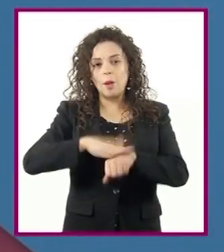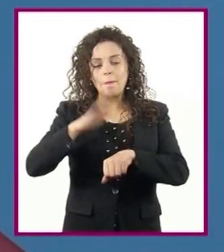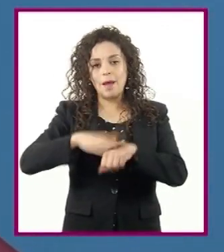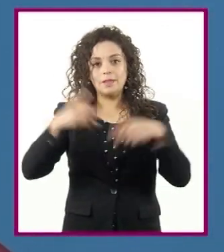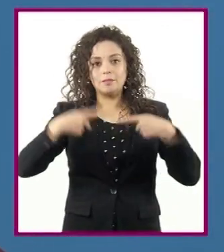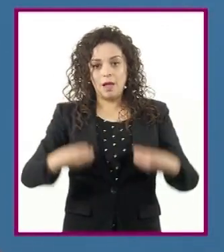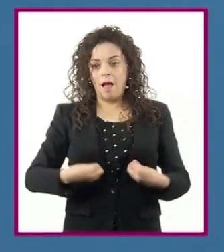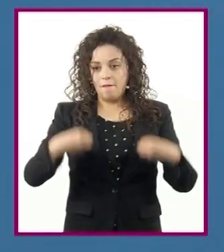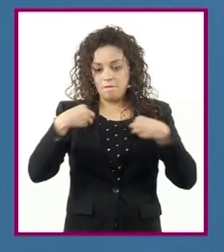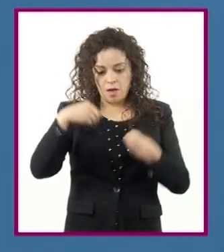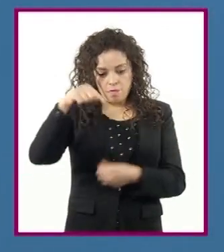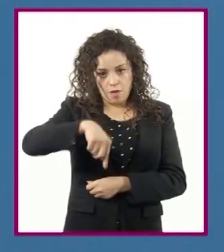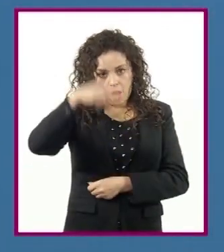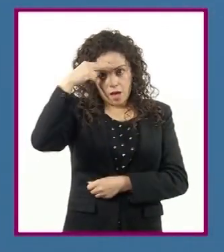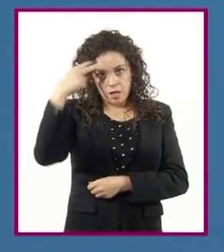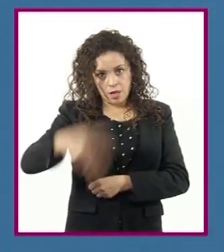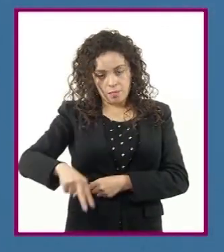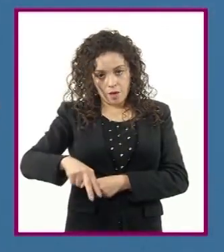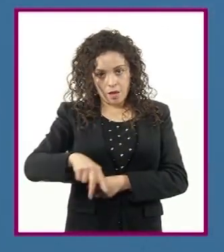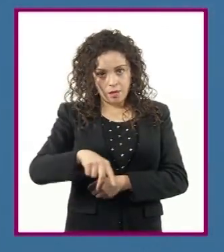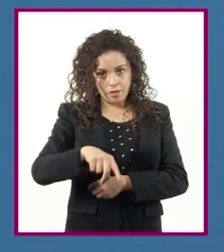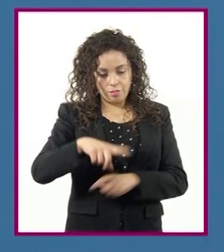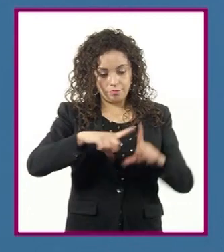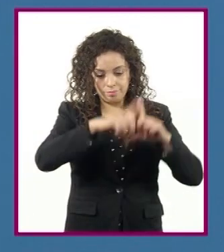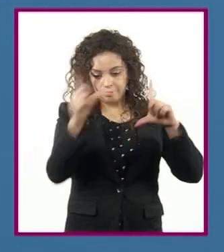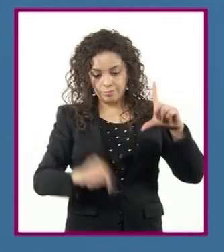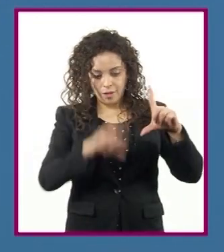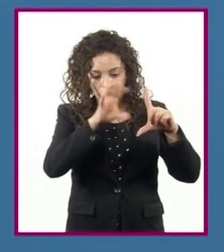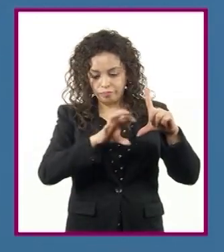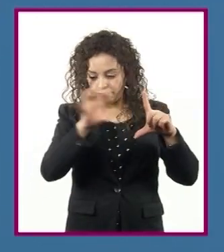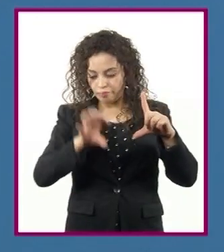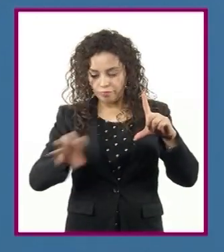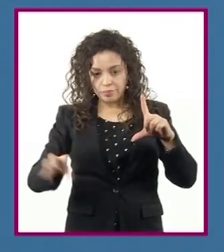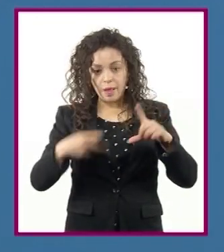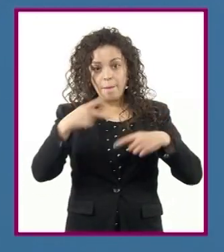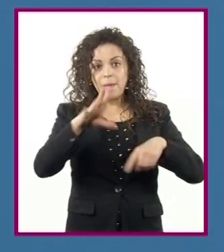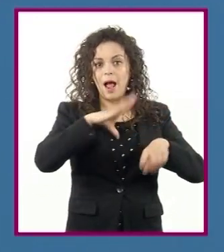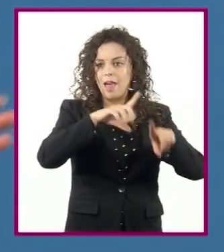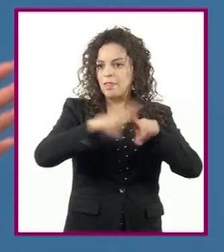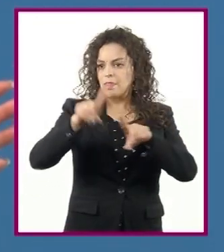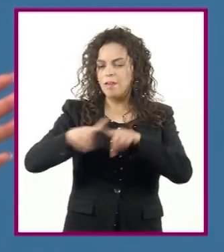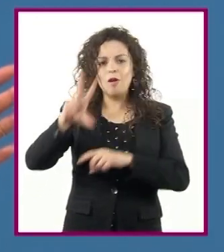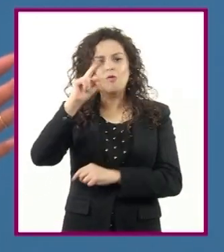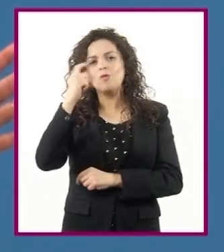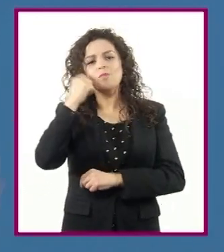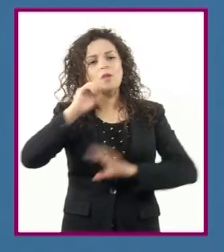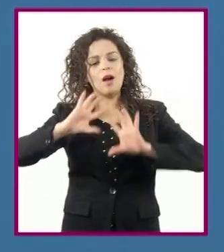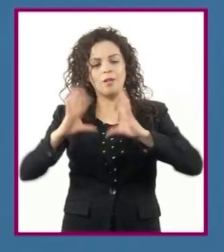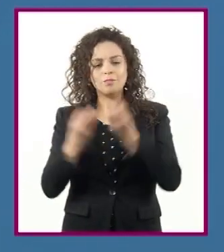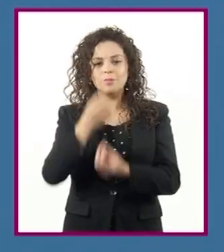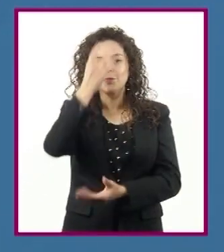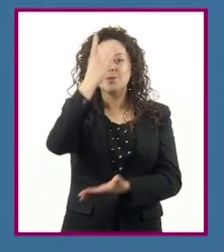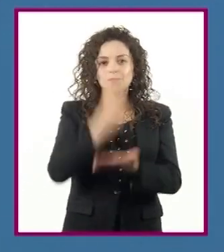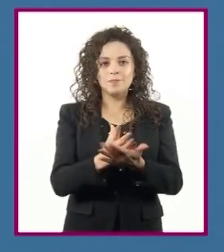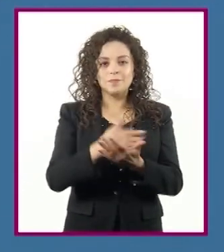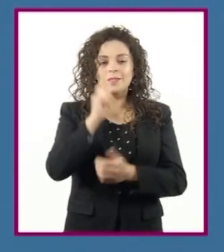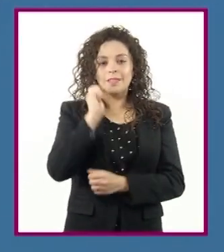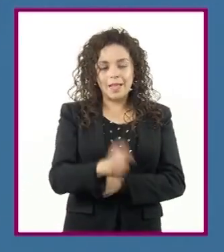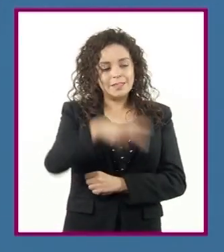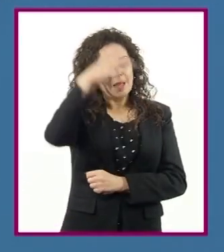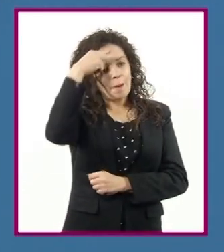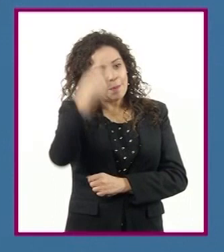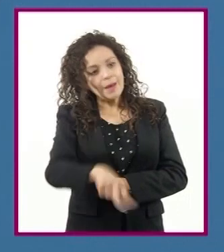país y que a pesar de las diferencias se nos identifica como un todo. Esto es como mexicanas